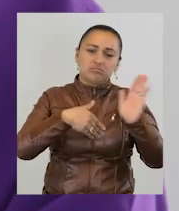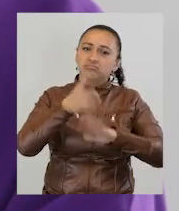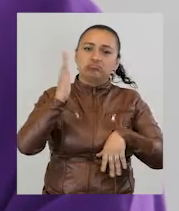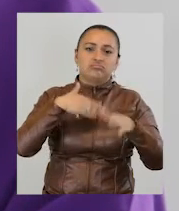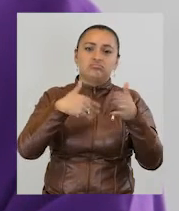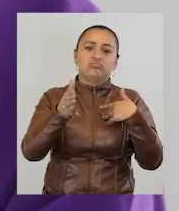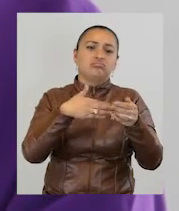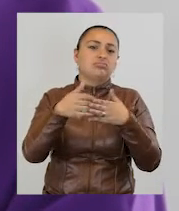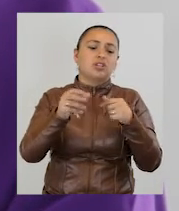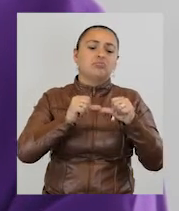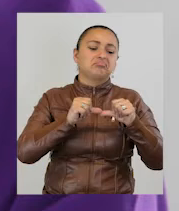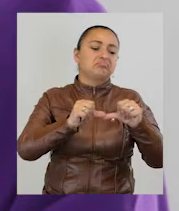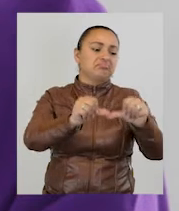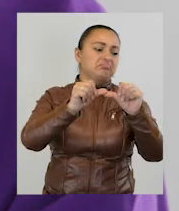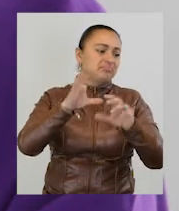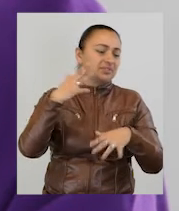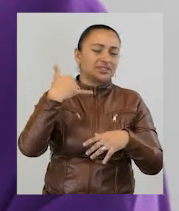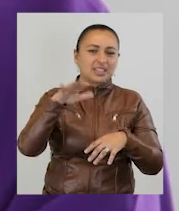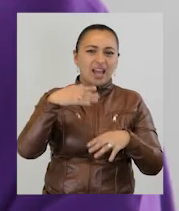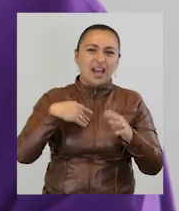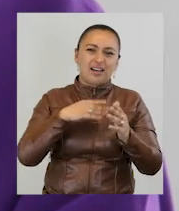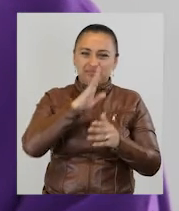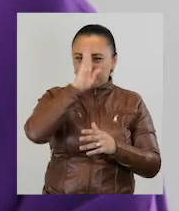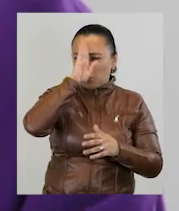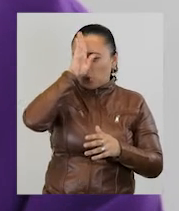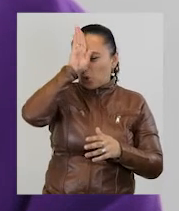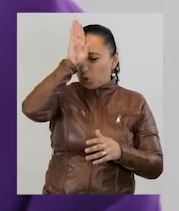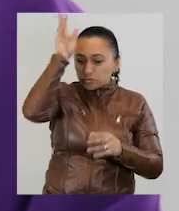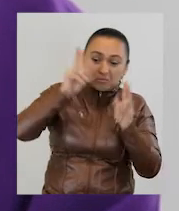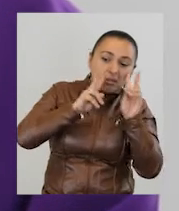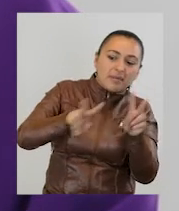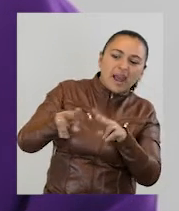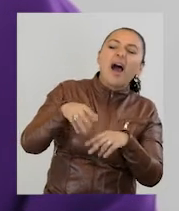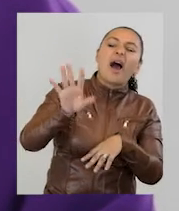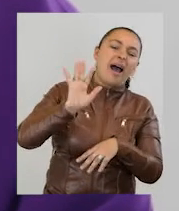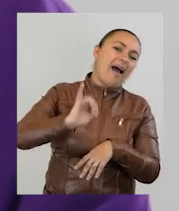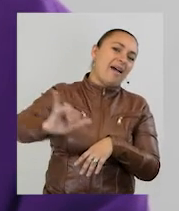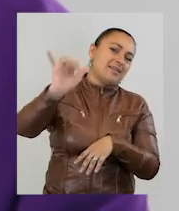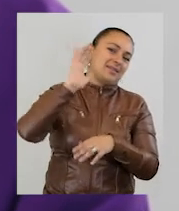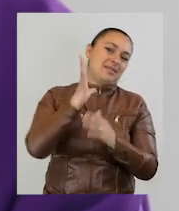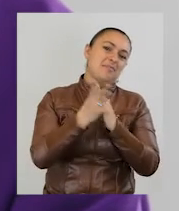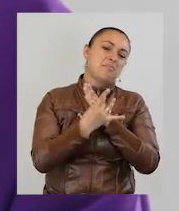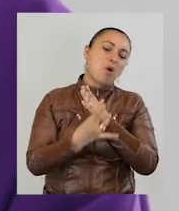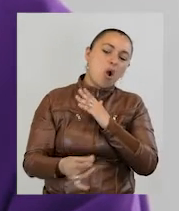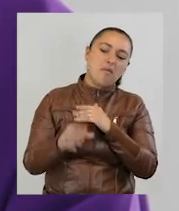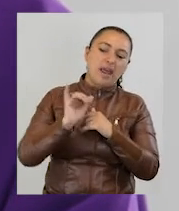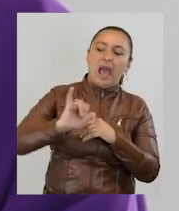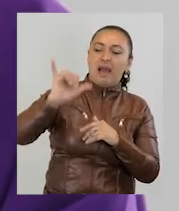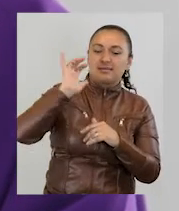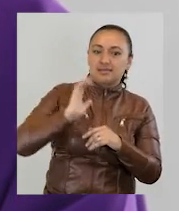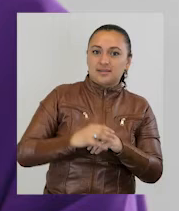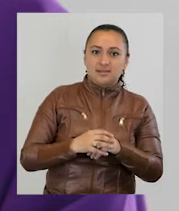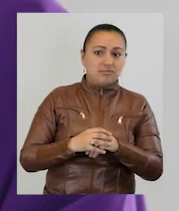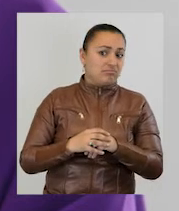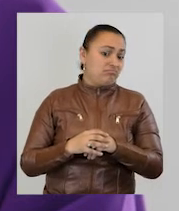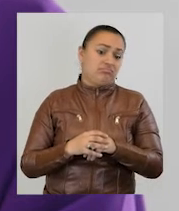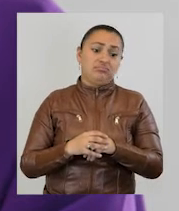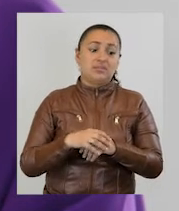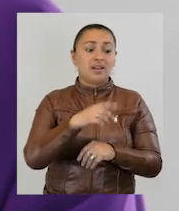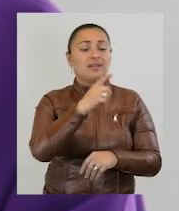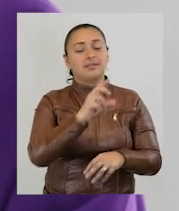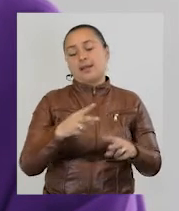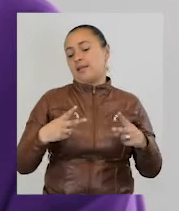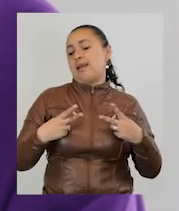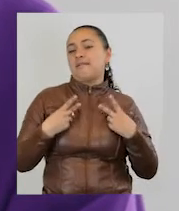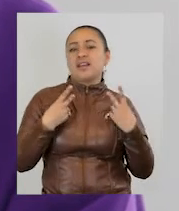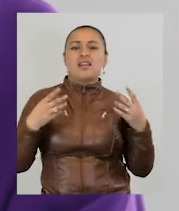a mirar con indiferencia la pobreza ni el dolor del otro. Nadie tiene derecho a